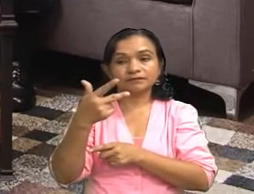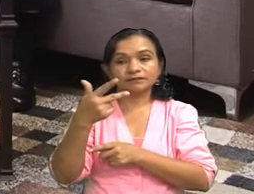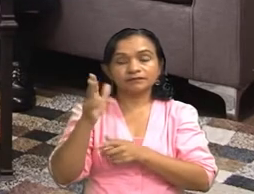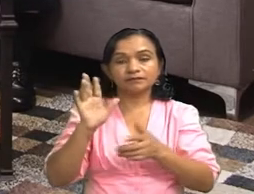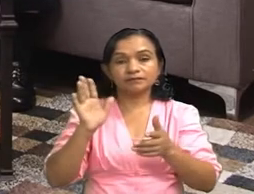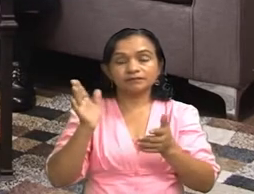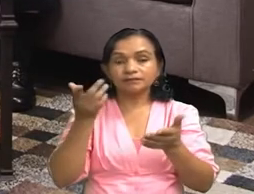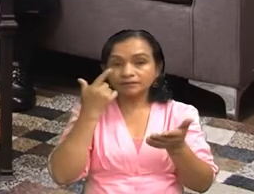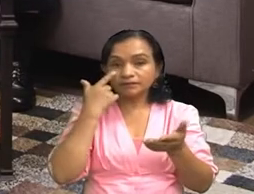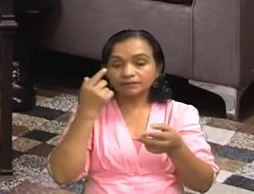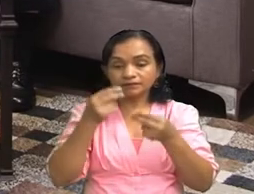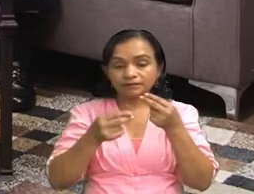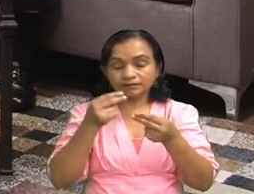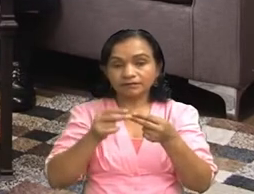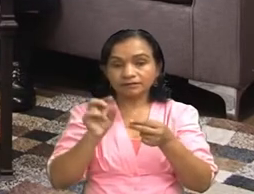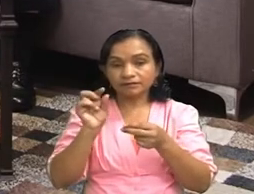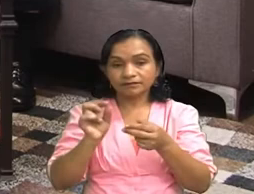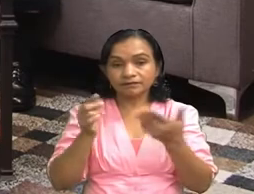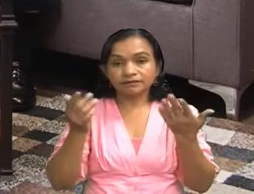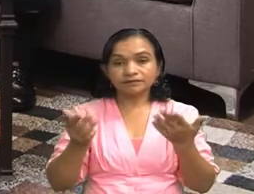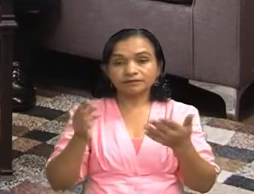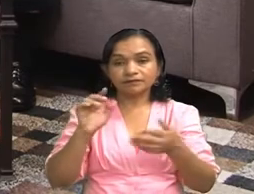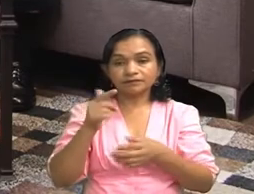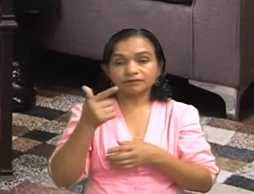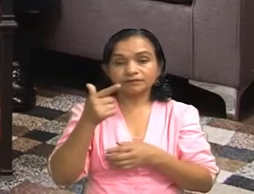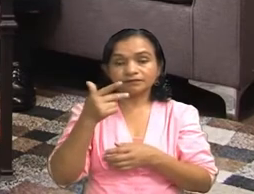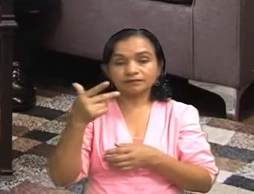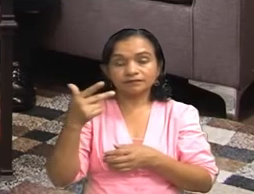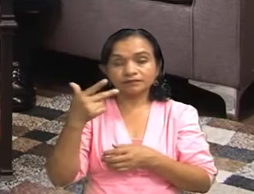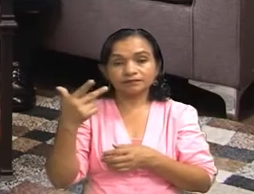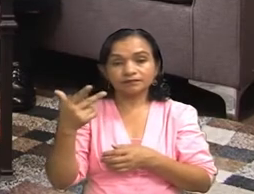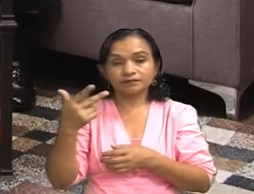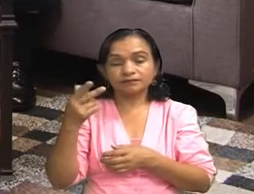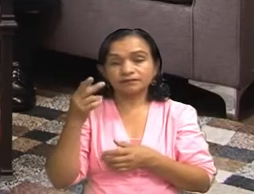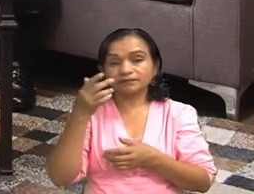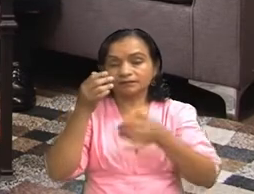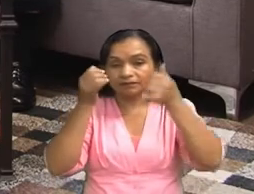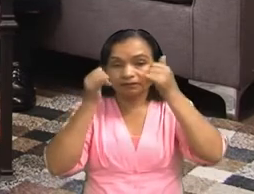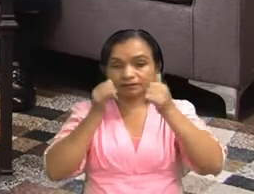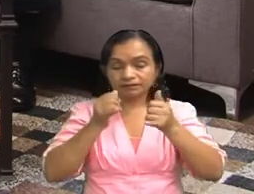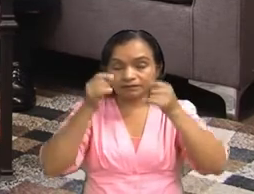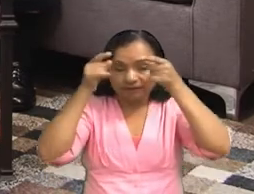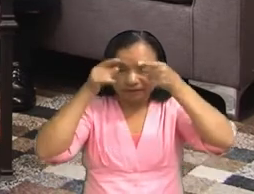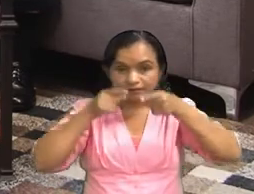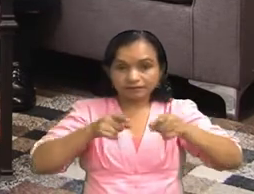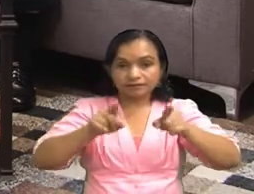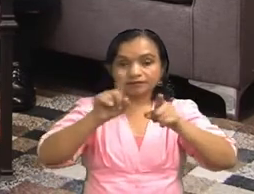Dato interesante, porque es chiquito. Ok. Bovinos identificados,